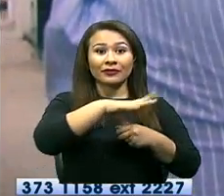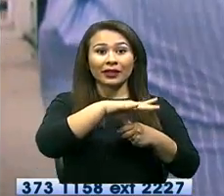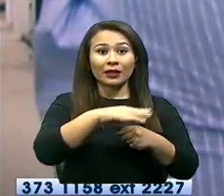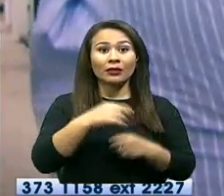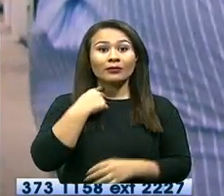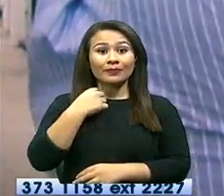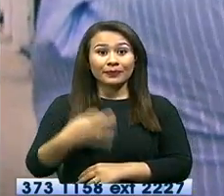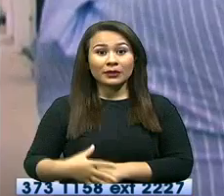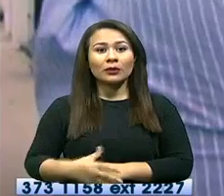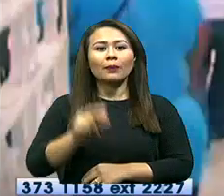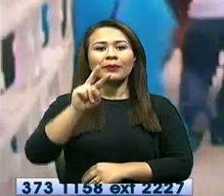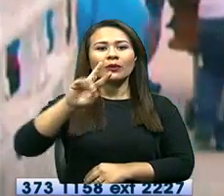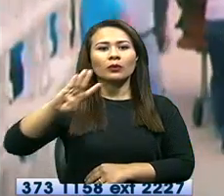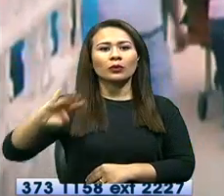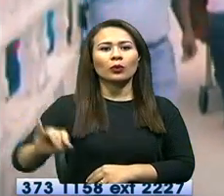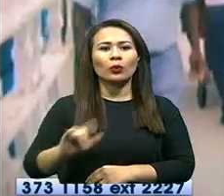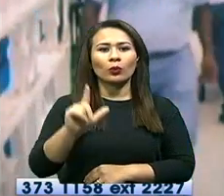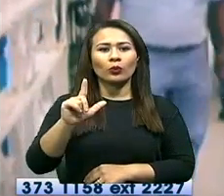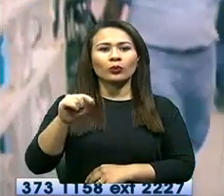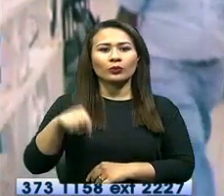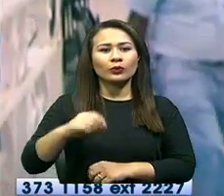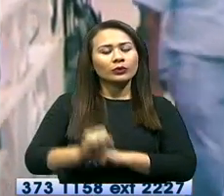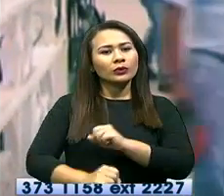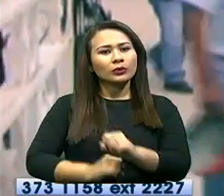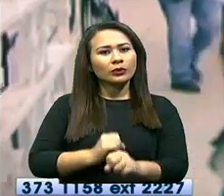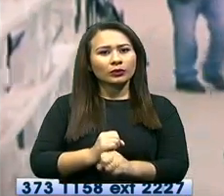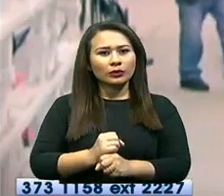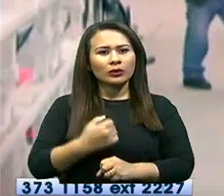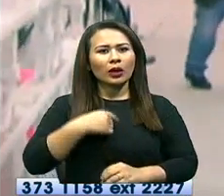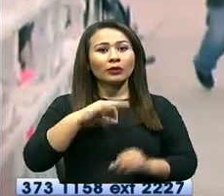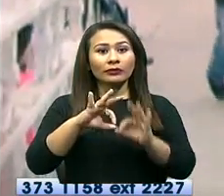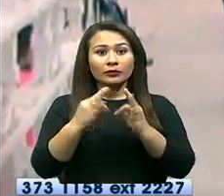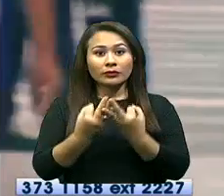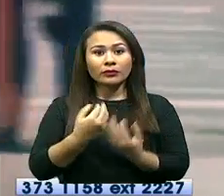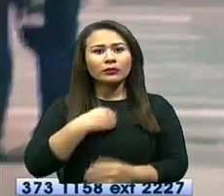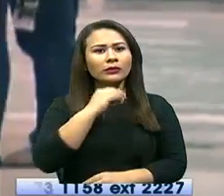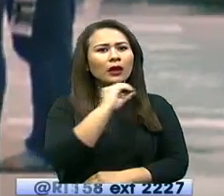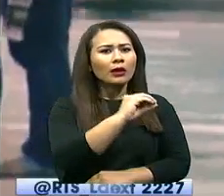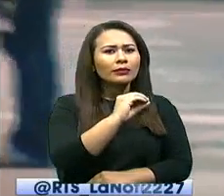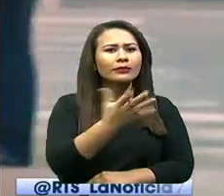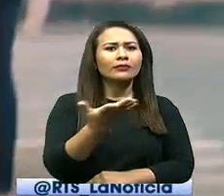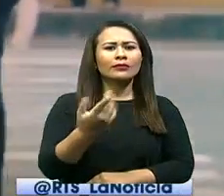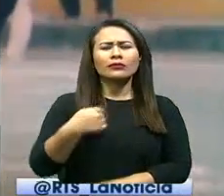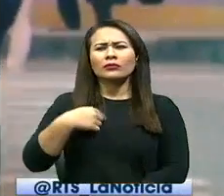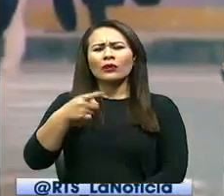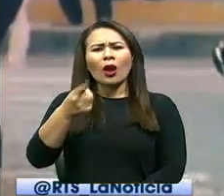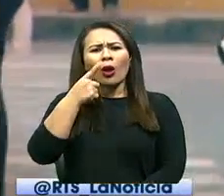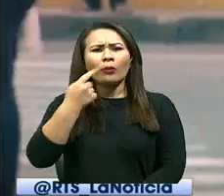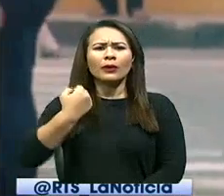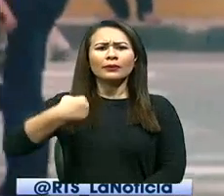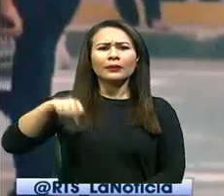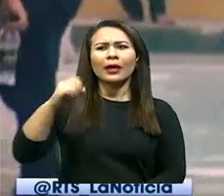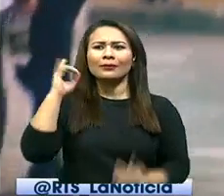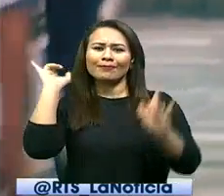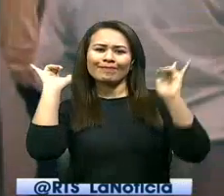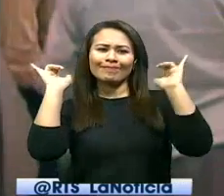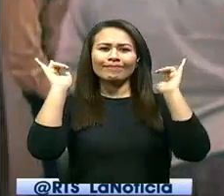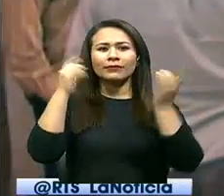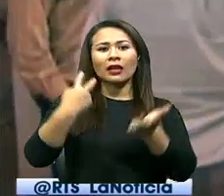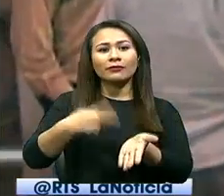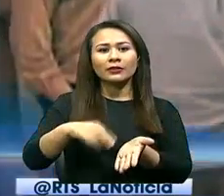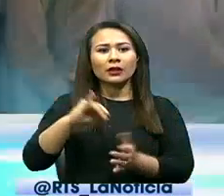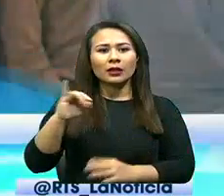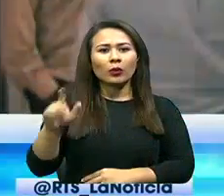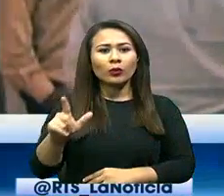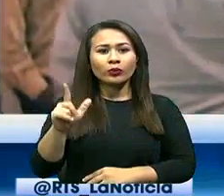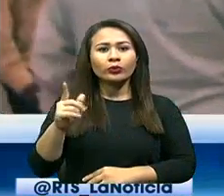específicamente 24 de julio de este año. Y que, según los familiares, el joven habría salido a divertirse por las fiestas. De ahí que no